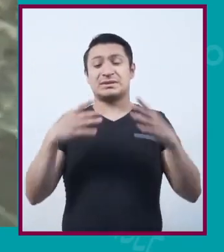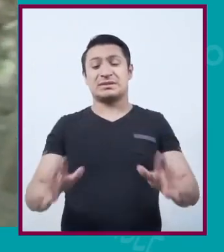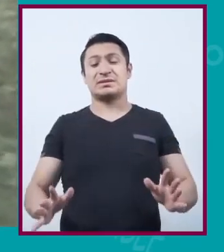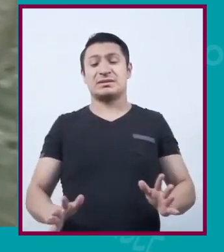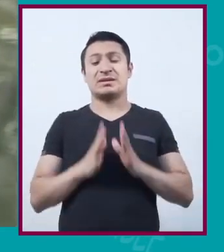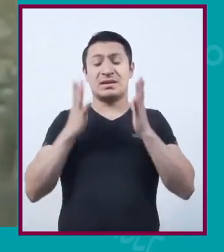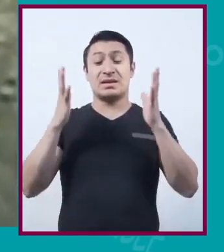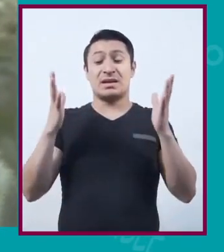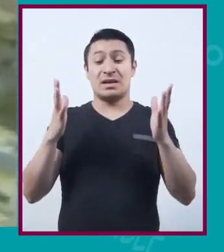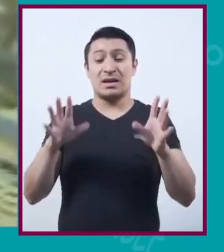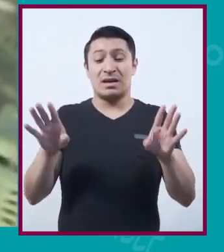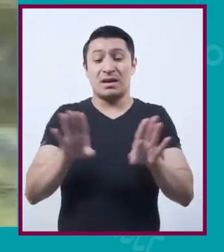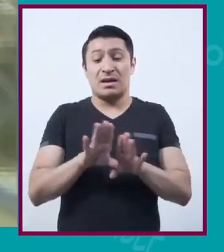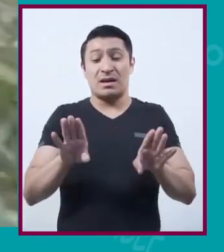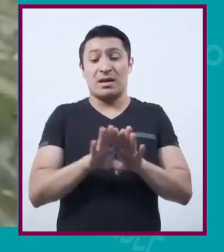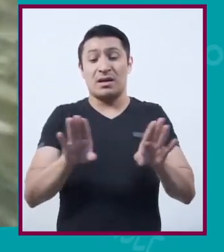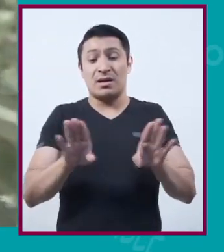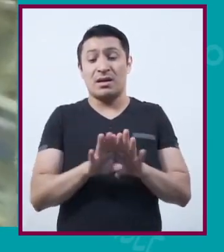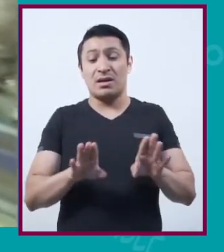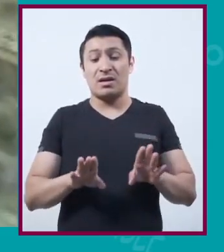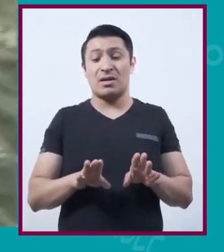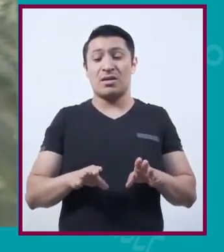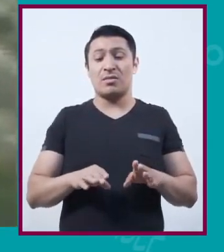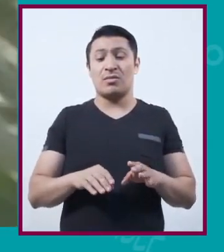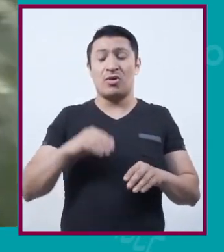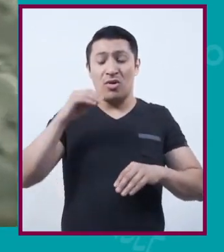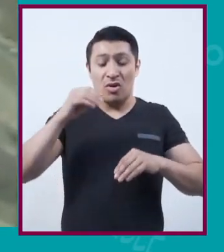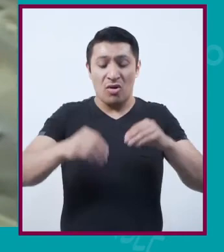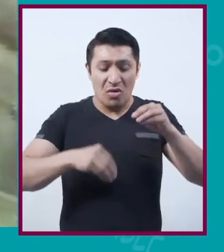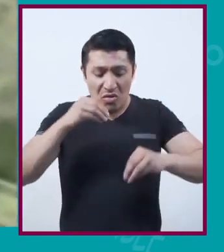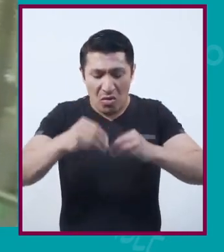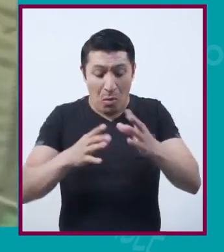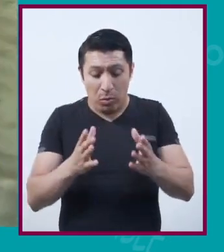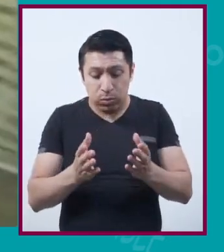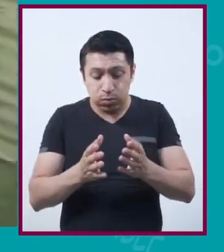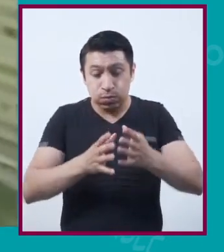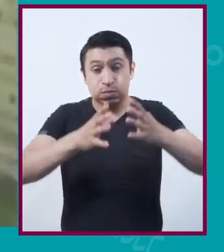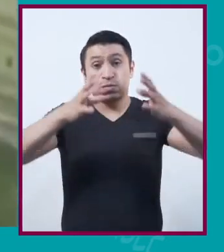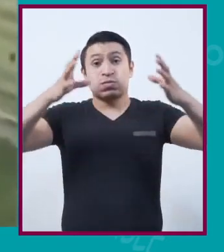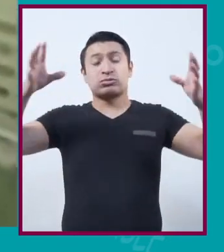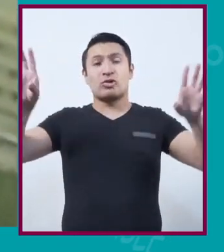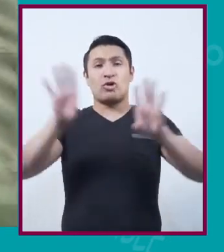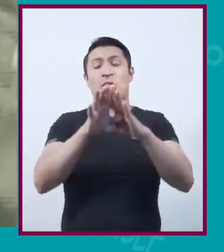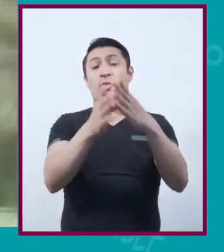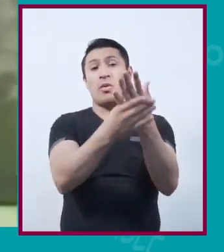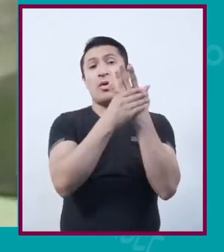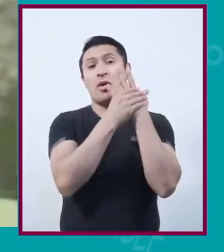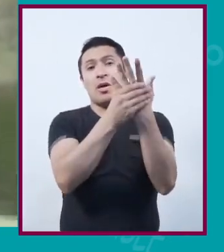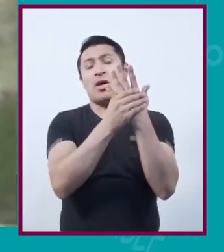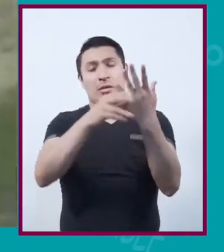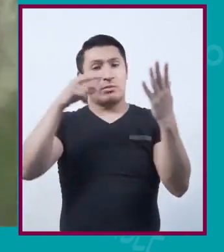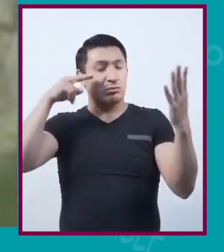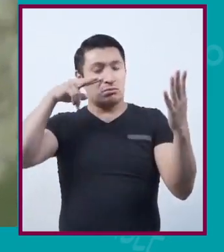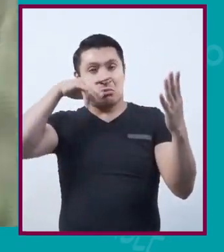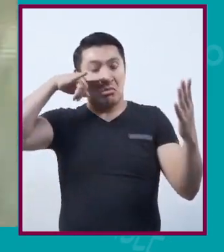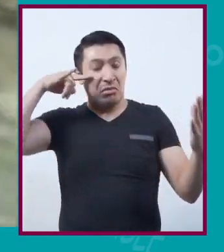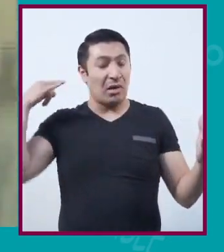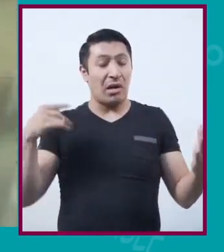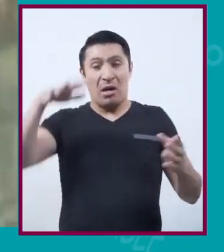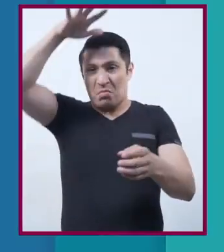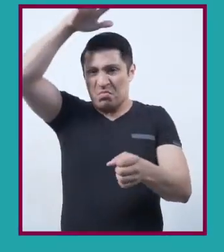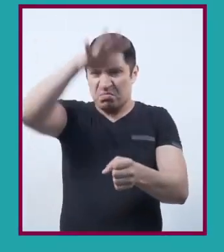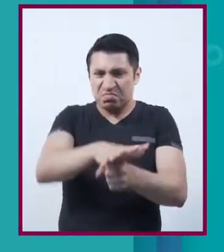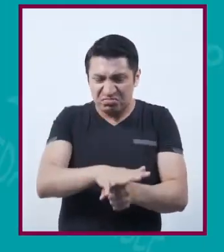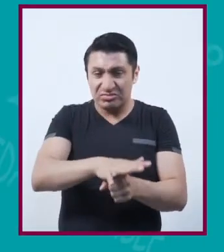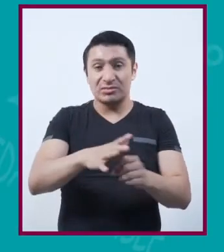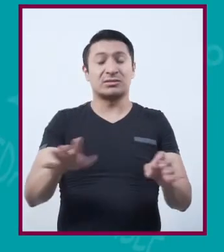porque daba la impresión que fuera una especie de gran maqueta que una mano invisible estuviera